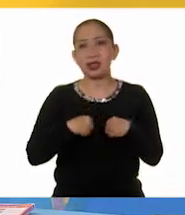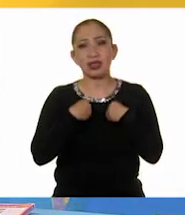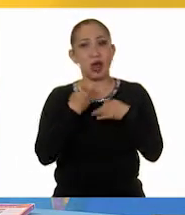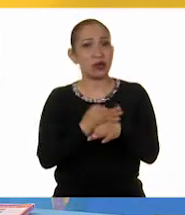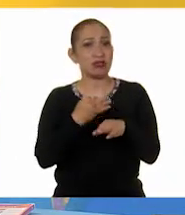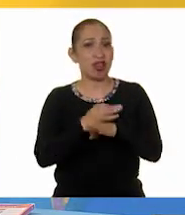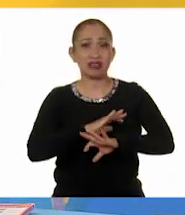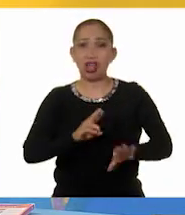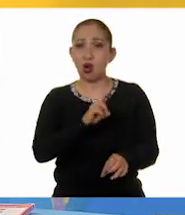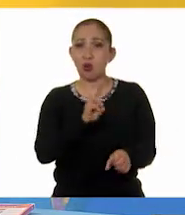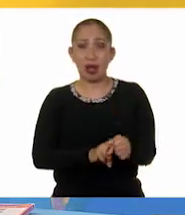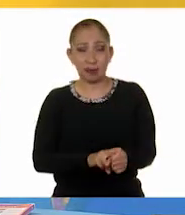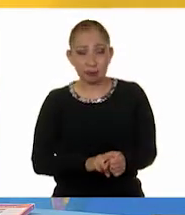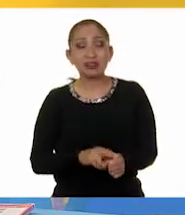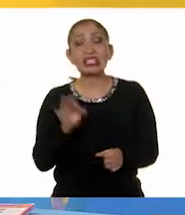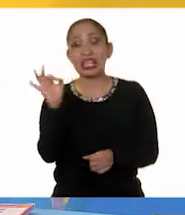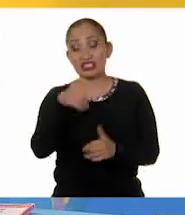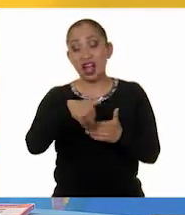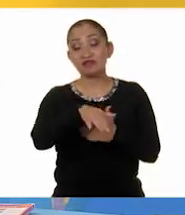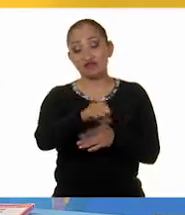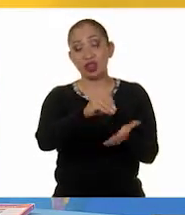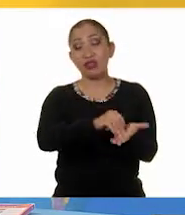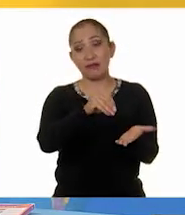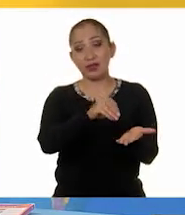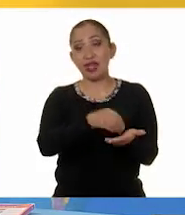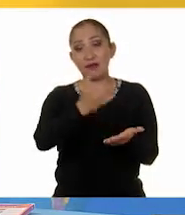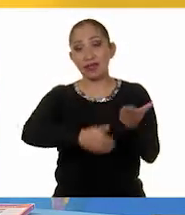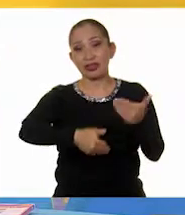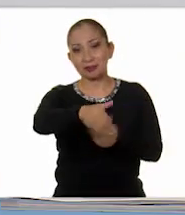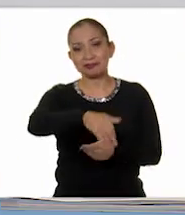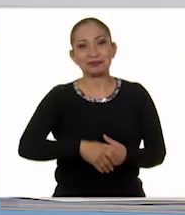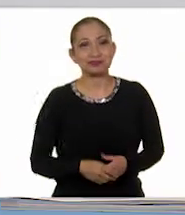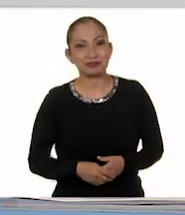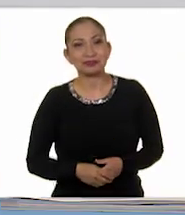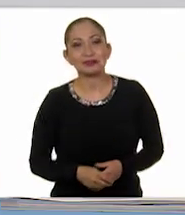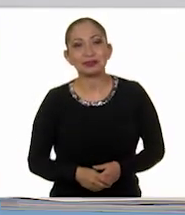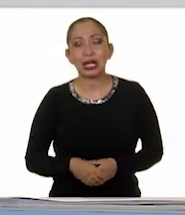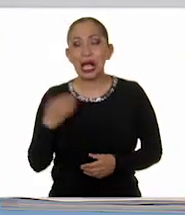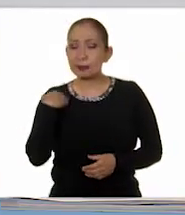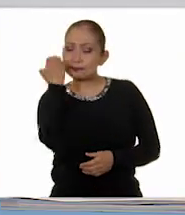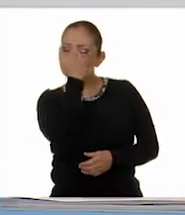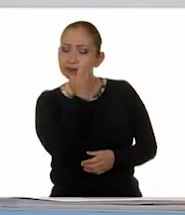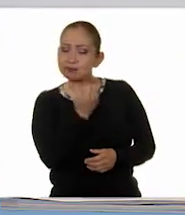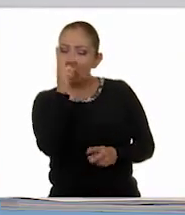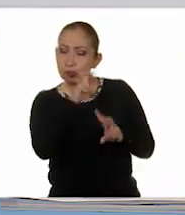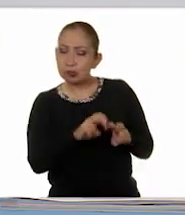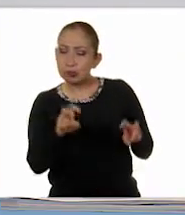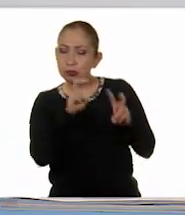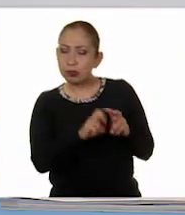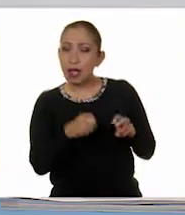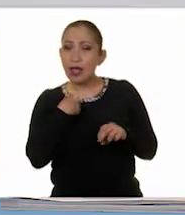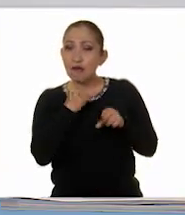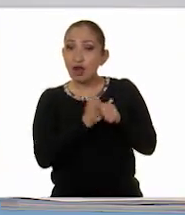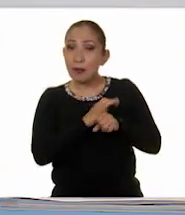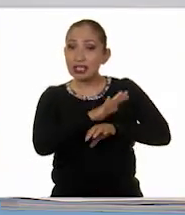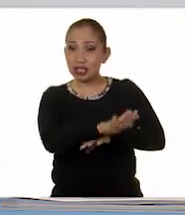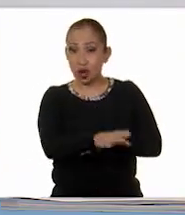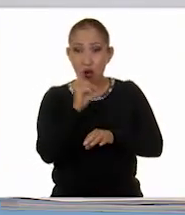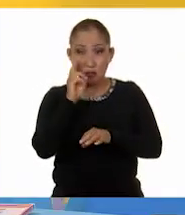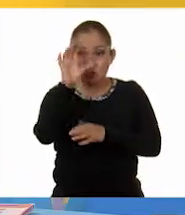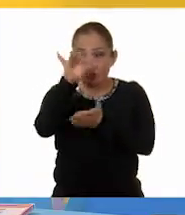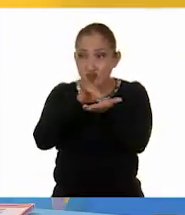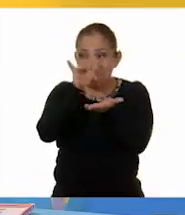y tal vez todavía viviremos un tiempo más. Analizaremos algunos datos estadísticos que se han generado